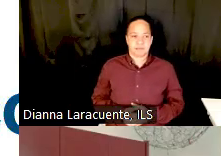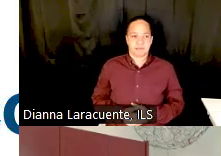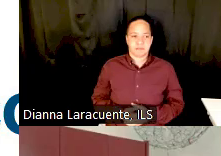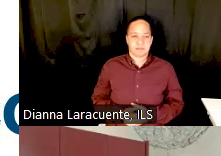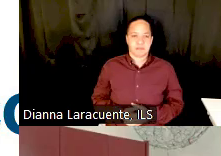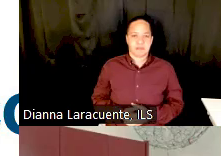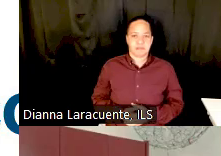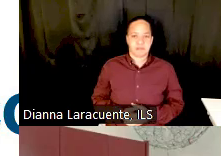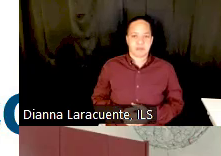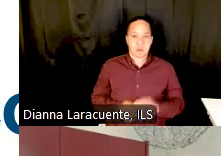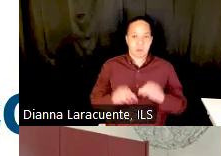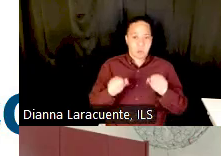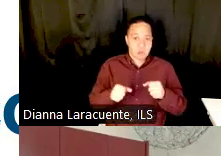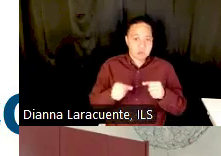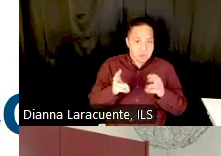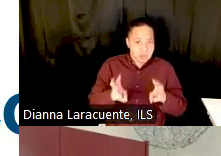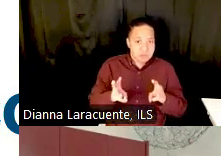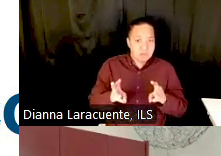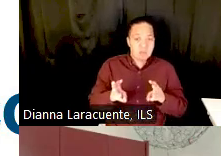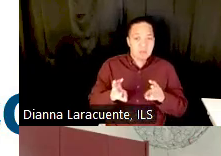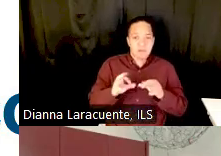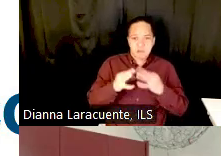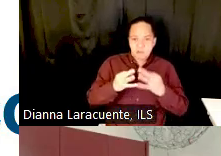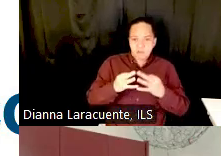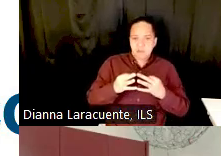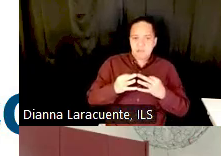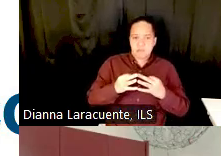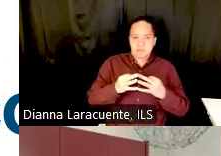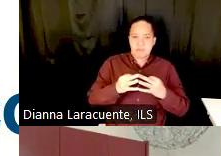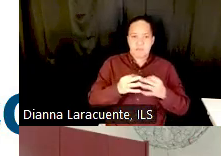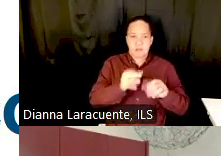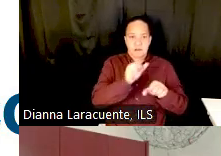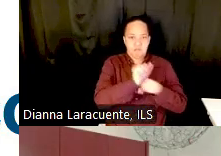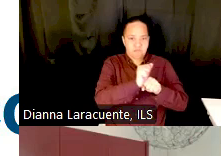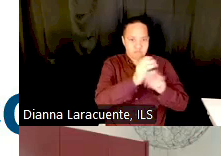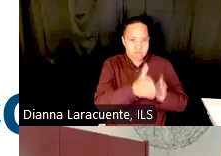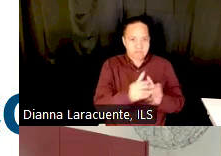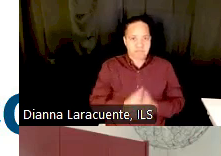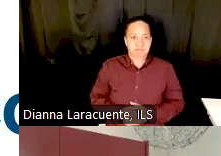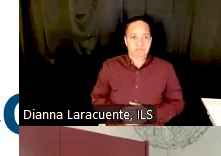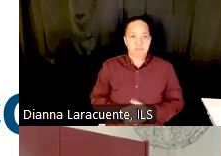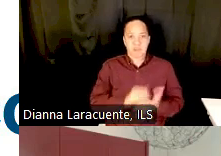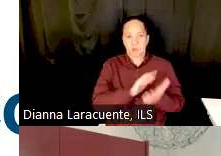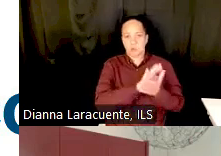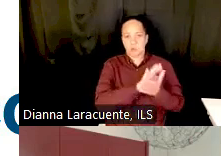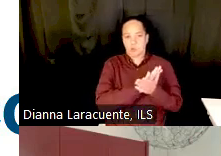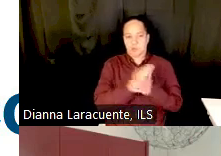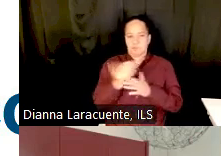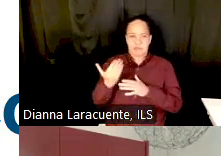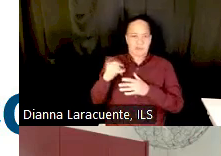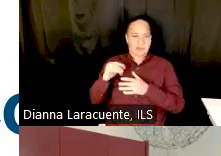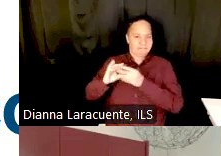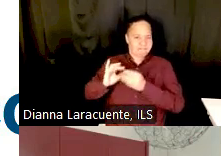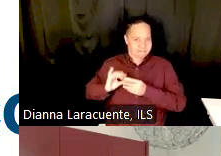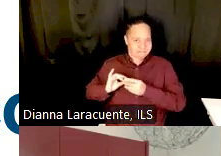¿Cuál podría ser una estrategia familiar para el personal escolar? Como dije anteriormente,